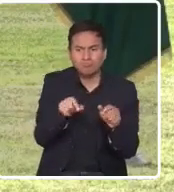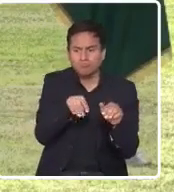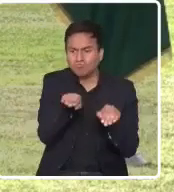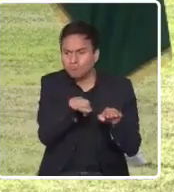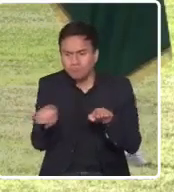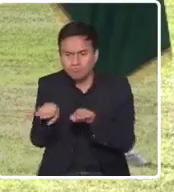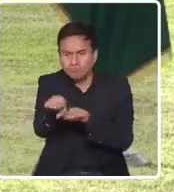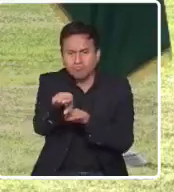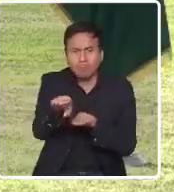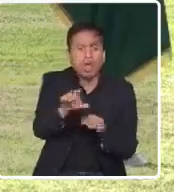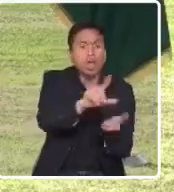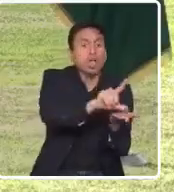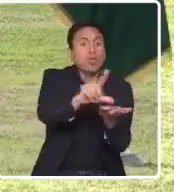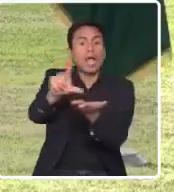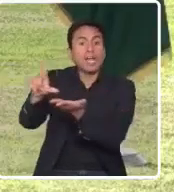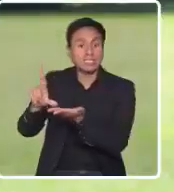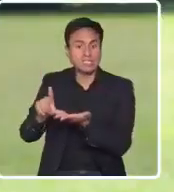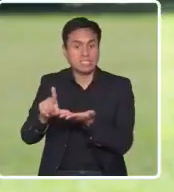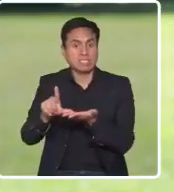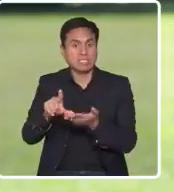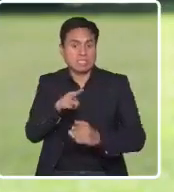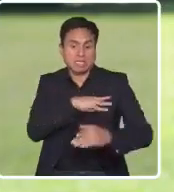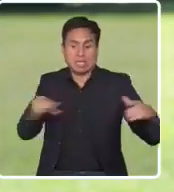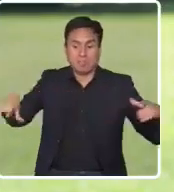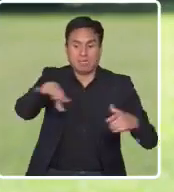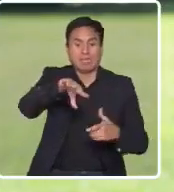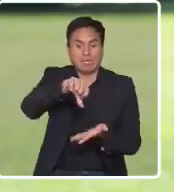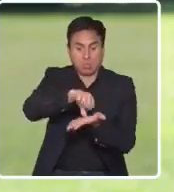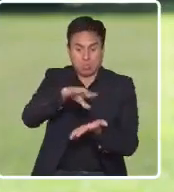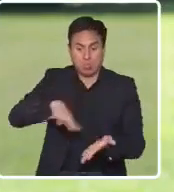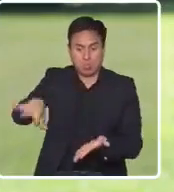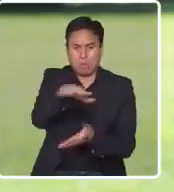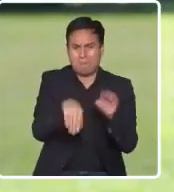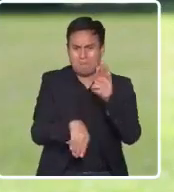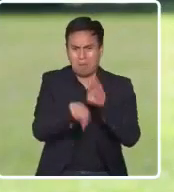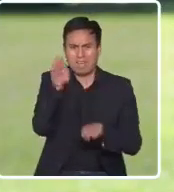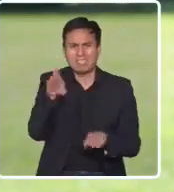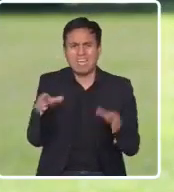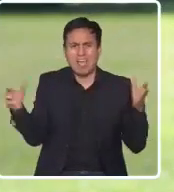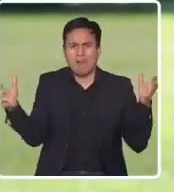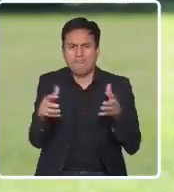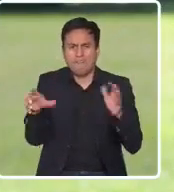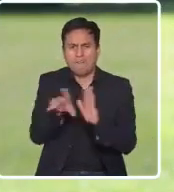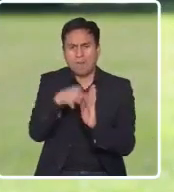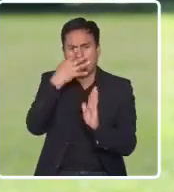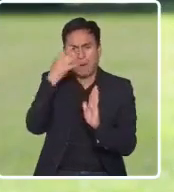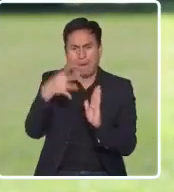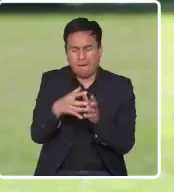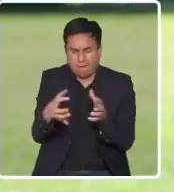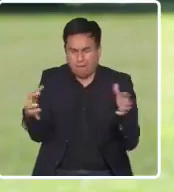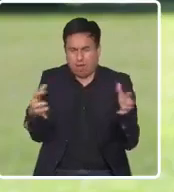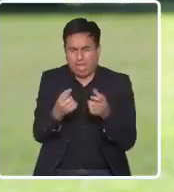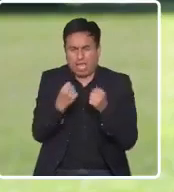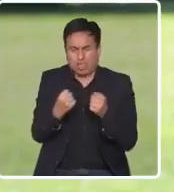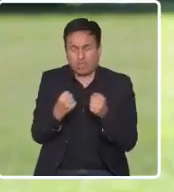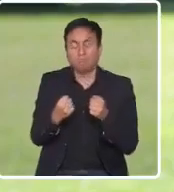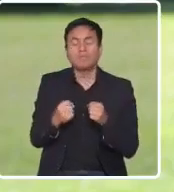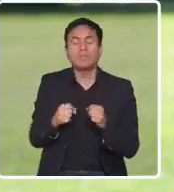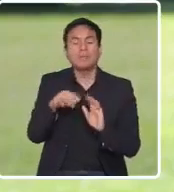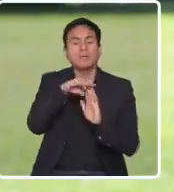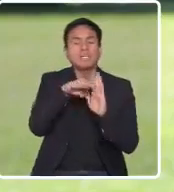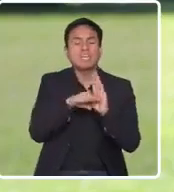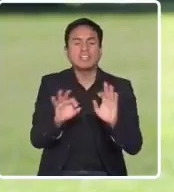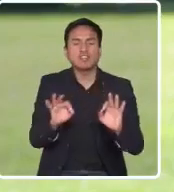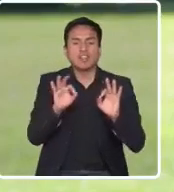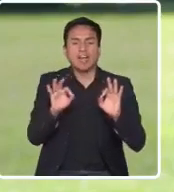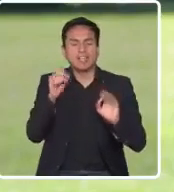controlando aquellos lugares de la capital que tienen mayor ocurrencia de delitos violentos. Estas medidas extraordinarias